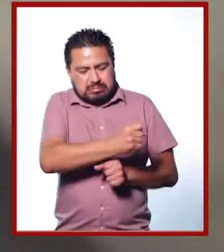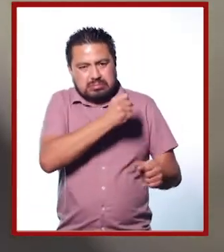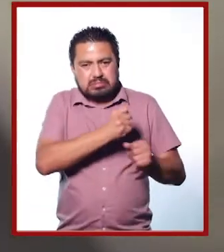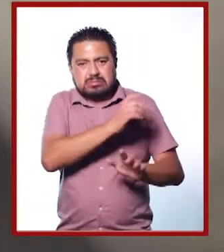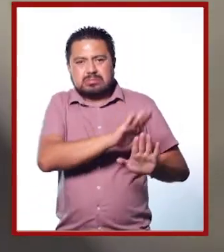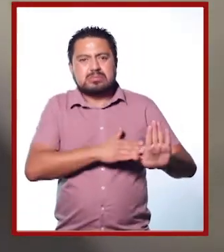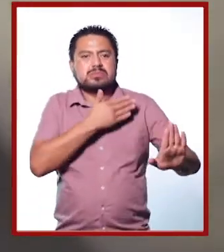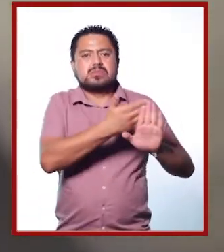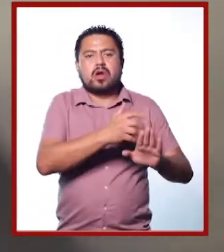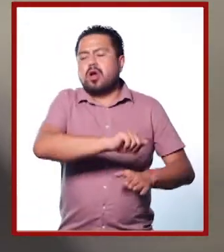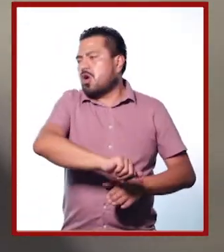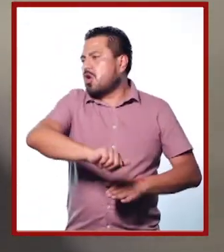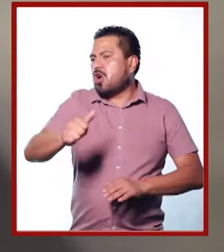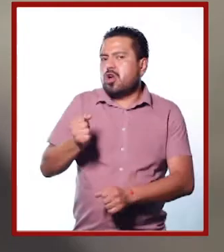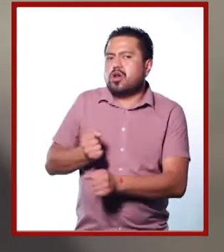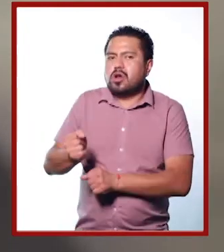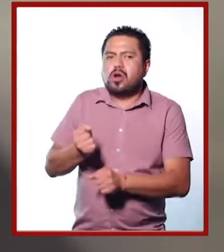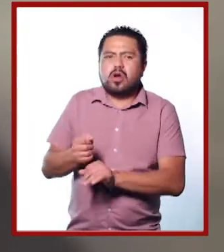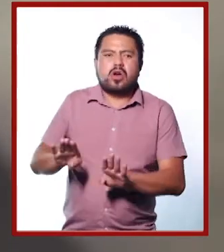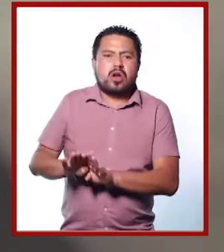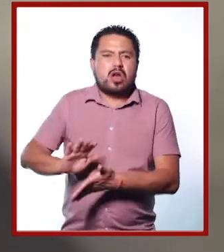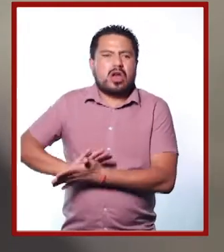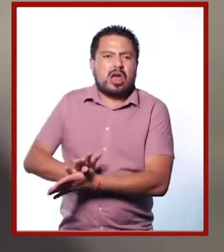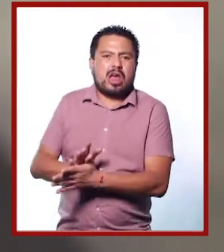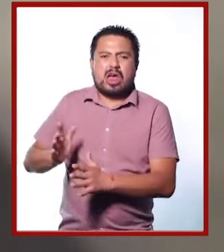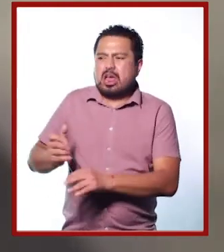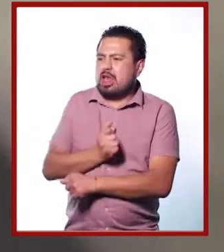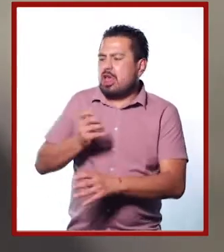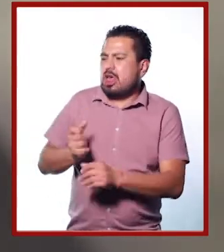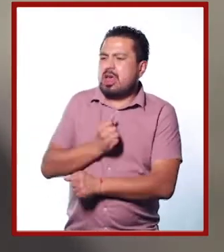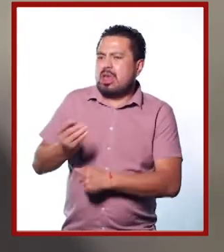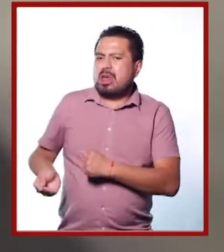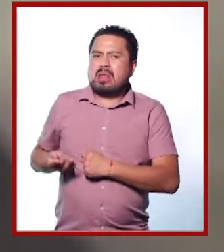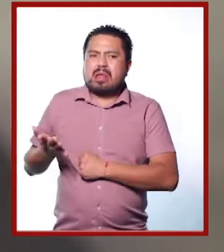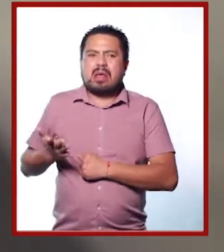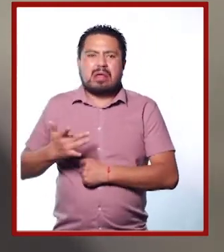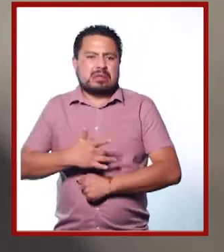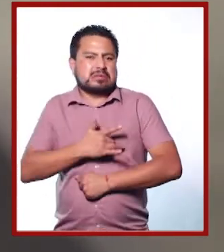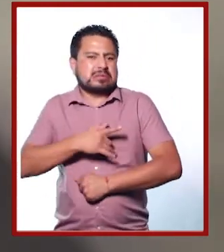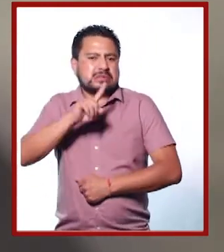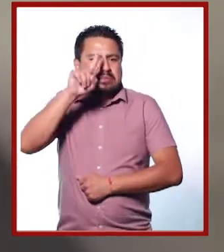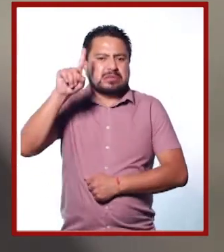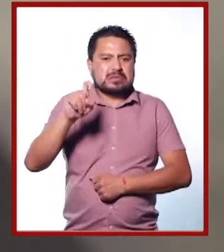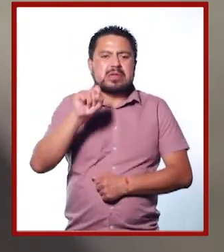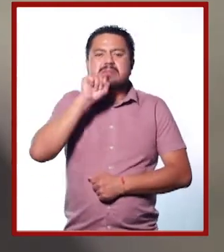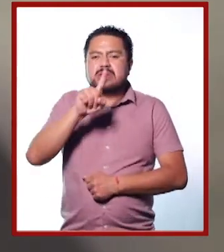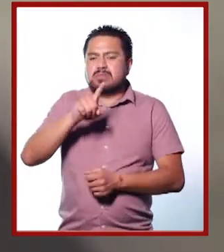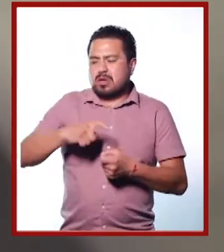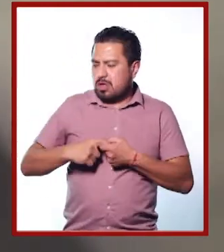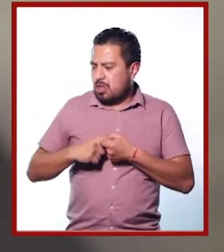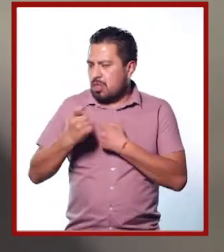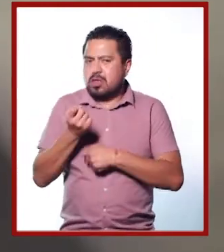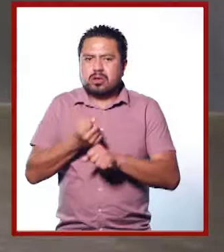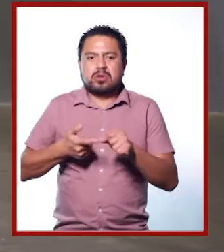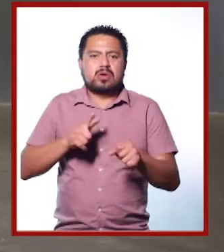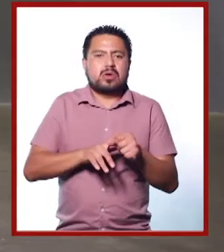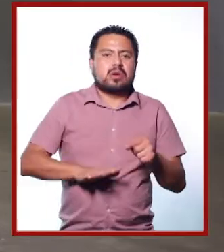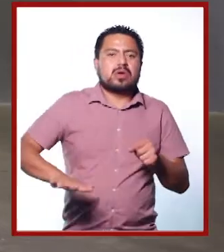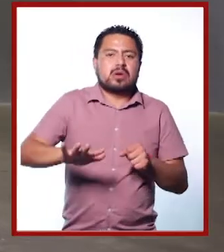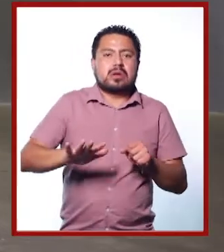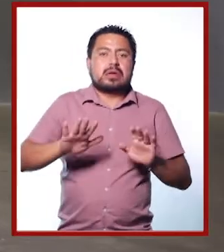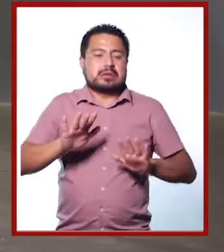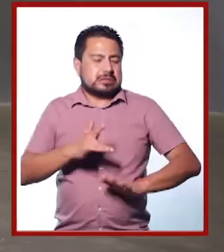se ejerza junto con otros tipos de violencia como el bullying con apodos, burlas, la propagación de rumores e incluso la exclusión social.